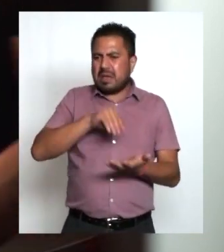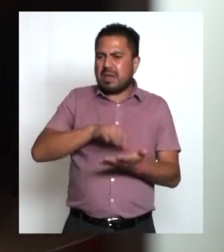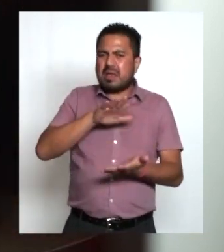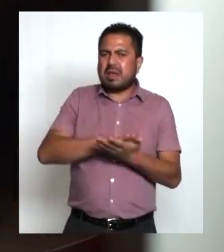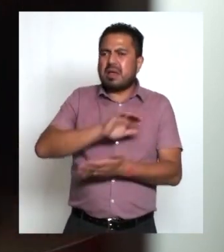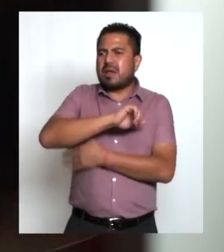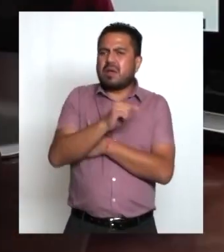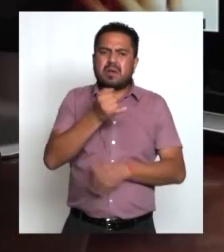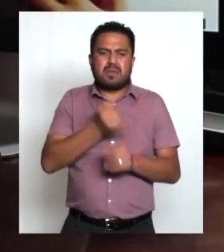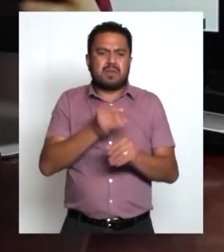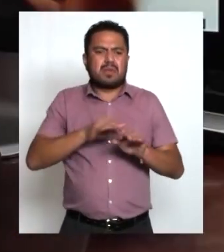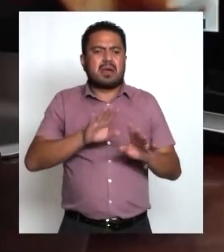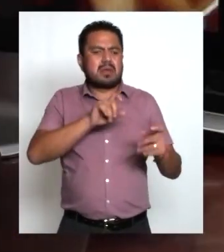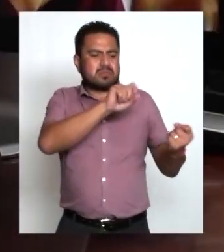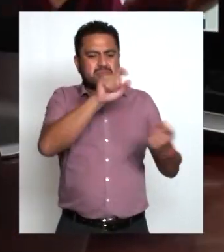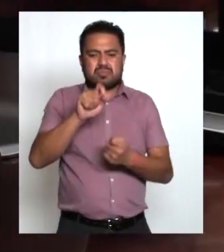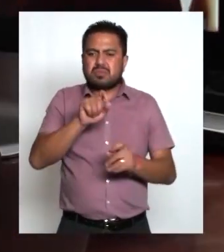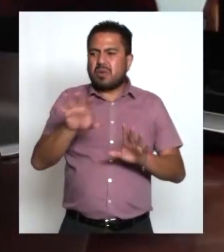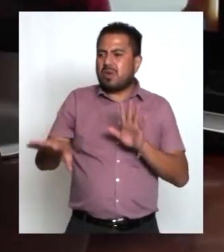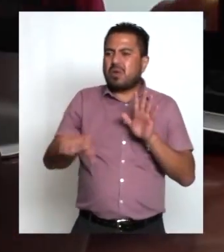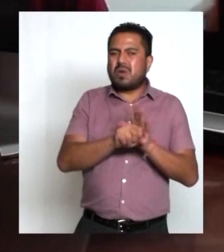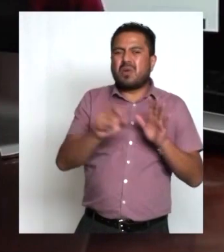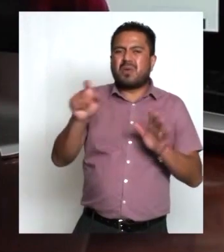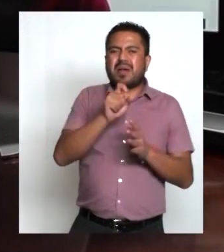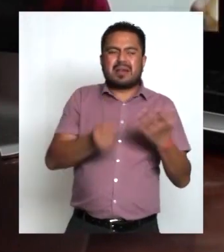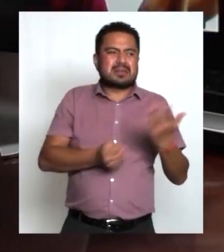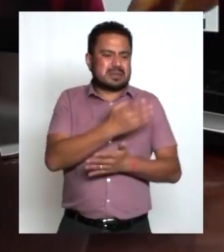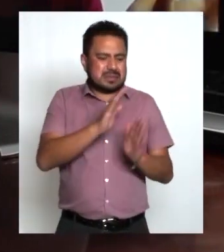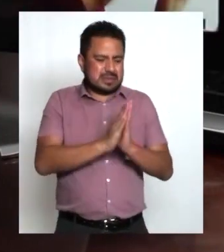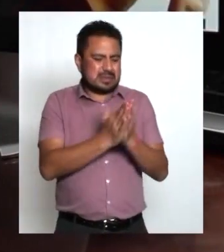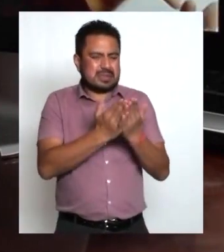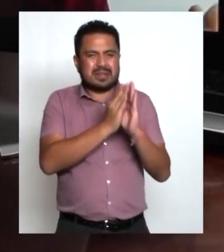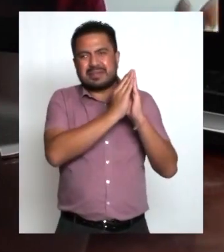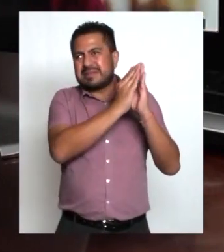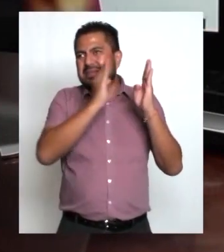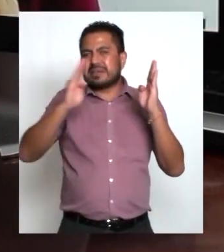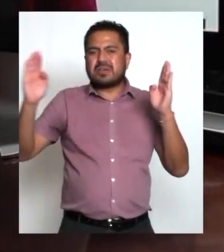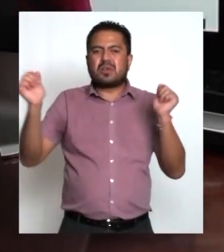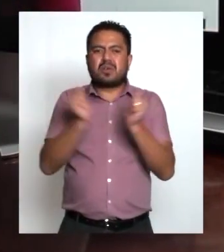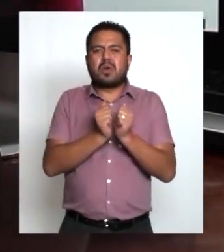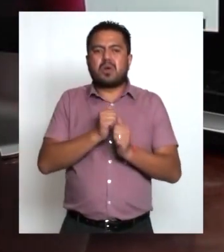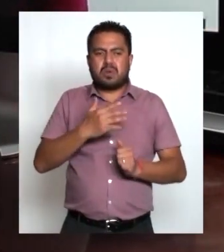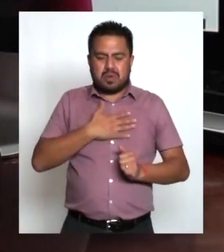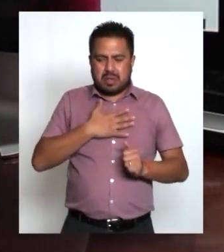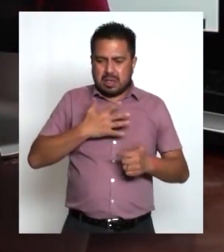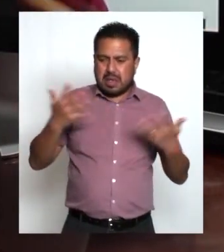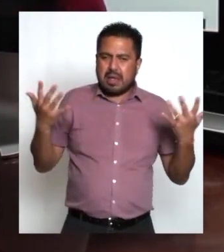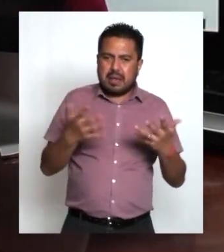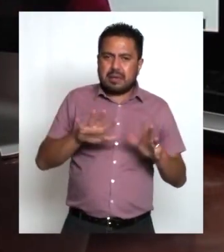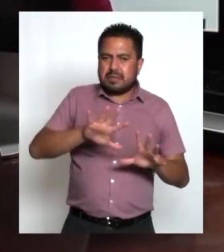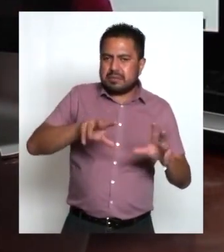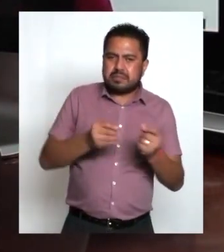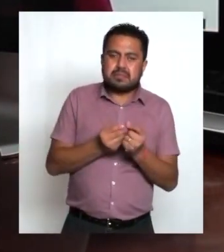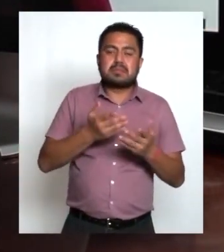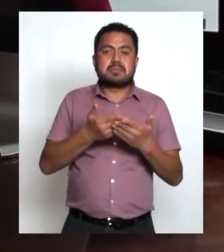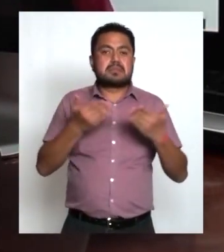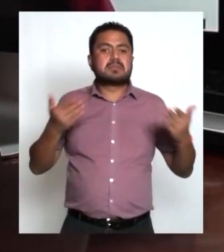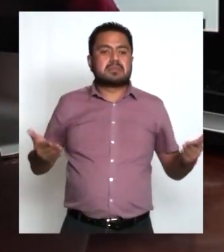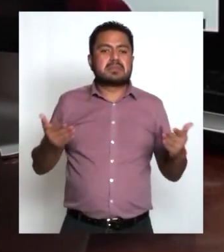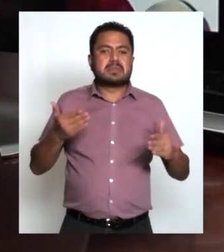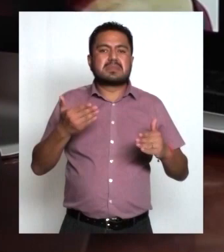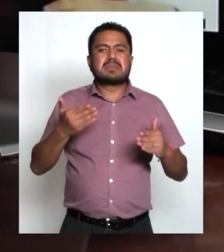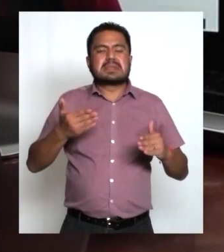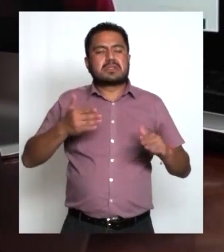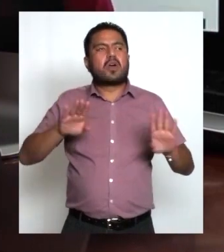almacenar información digital? La transferencia vendría siendo como cuando sacamos esos libros de la biblioteca y nos lo llevamos. ¿Okay?